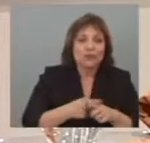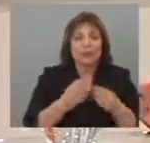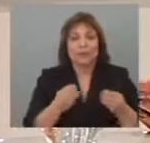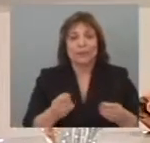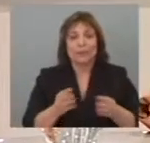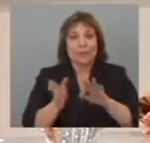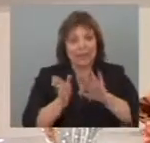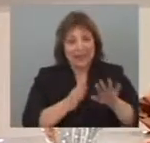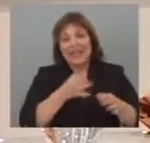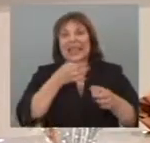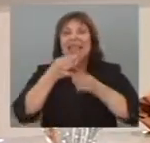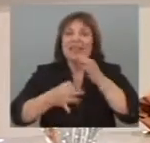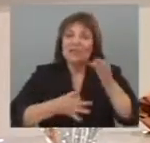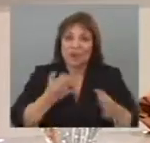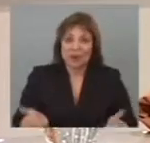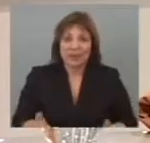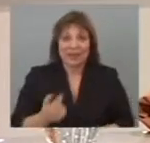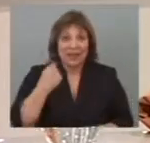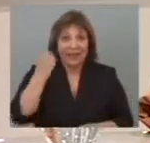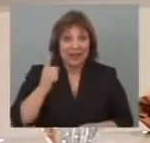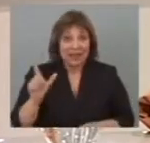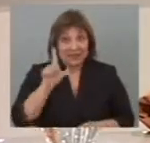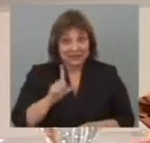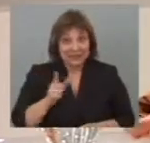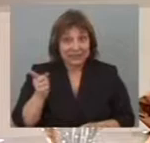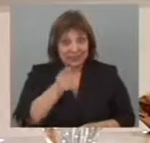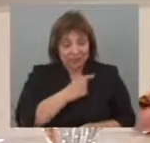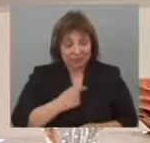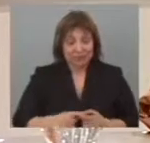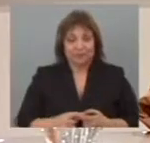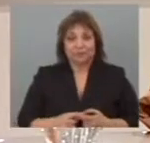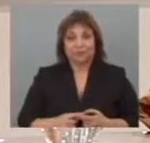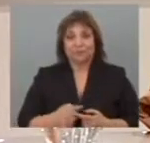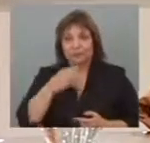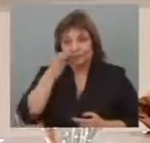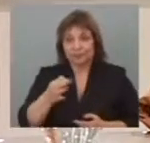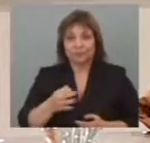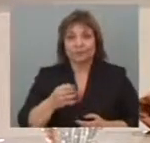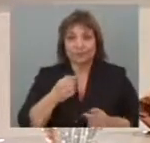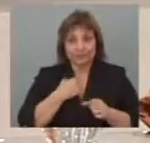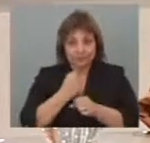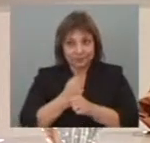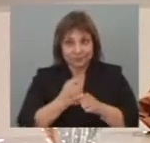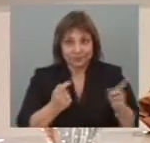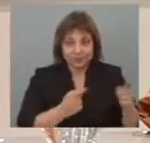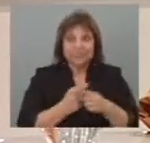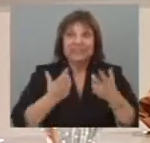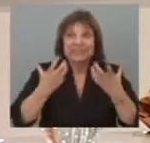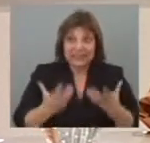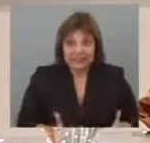hicimos fue que a los directores de los liceos y a las directoras le decíamos, vamos a trabajar con los chicos que quieran